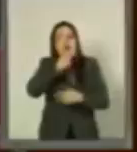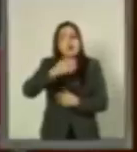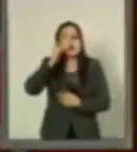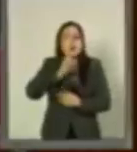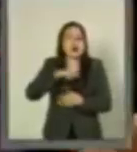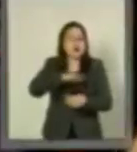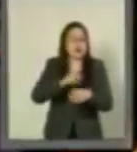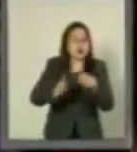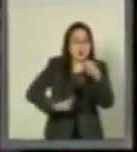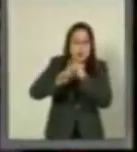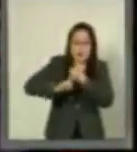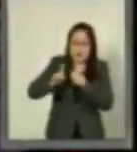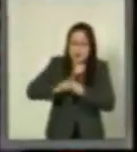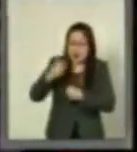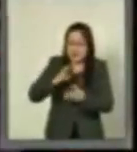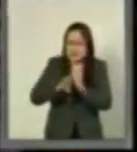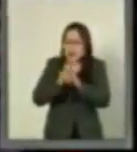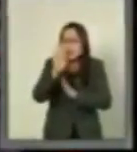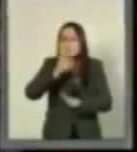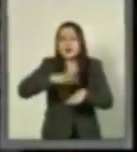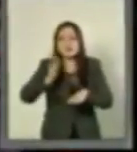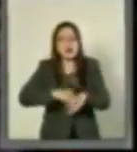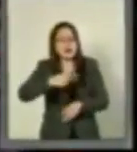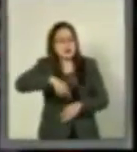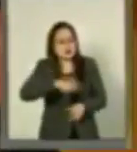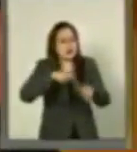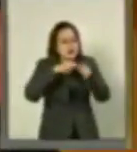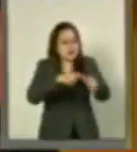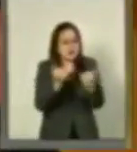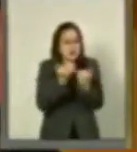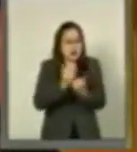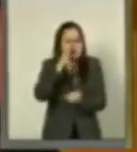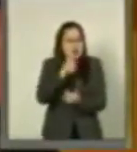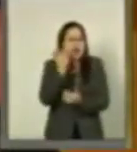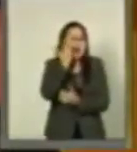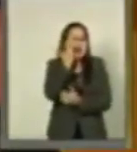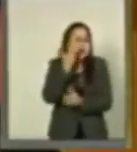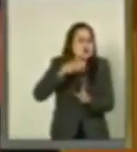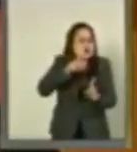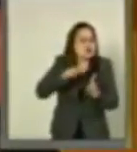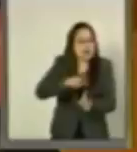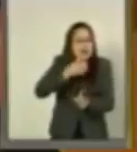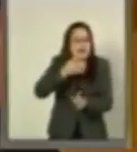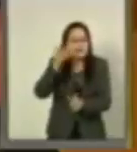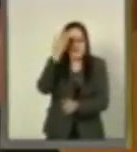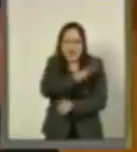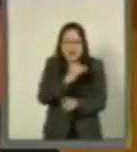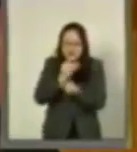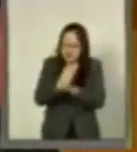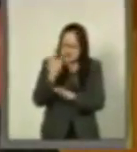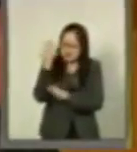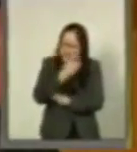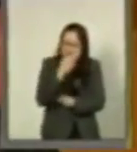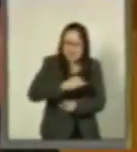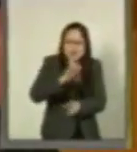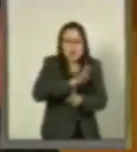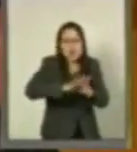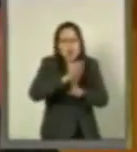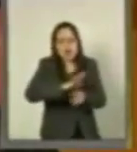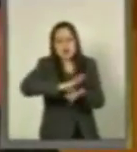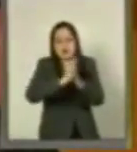estos delitos, que no se pueden ya seguir maquillando las cifras, y mucho menos se